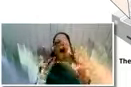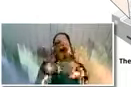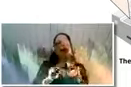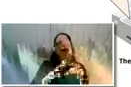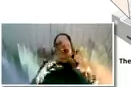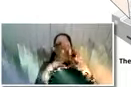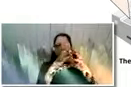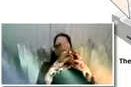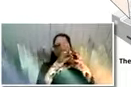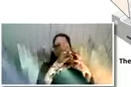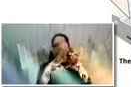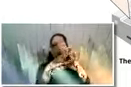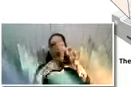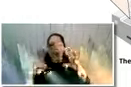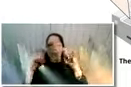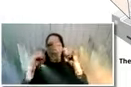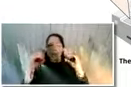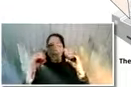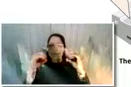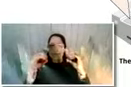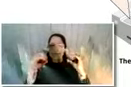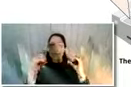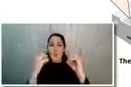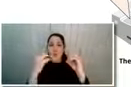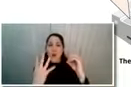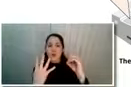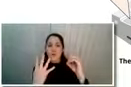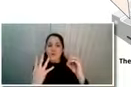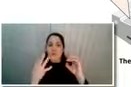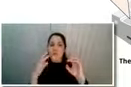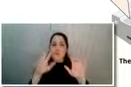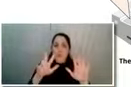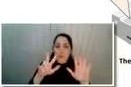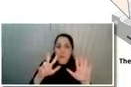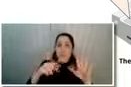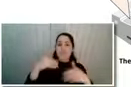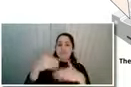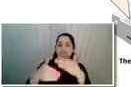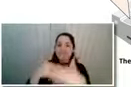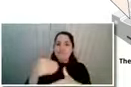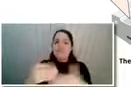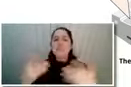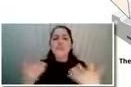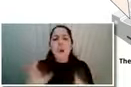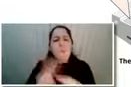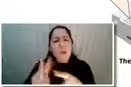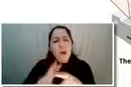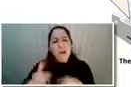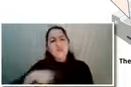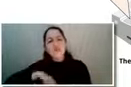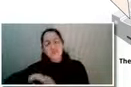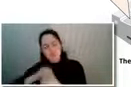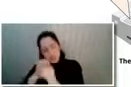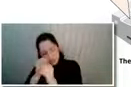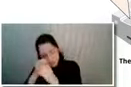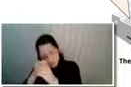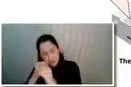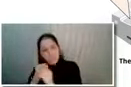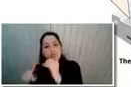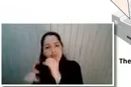lo mismo que hace el virus en el organismo, ¿no es cierto? Los nuevos virus tienen cada uno el material genético del virus